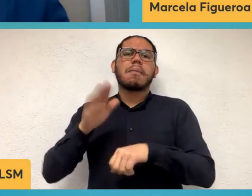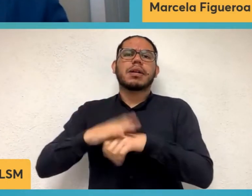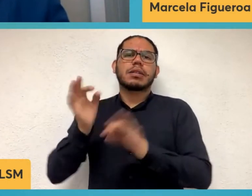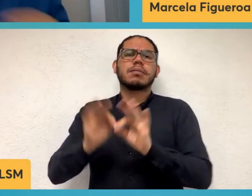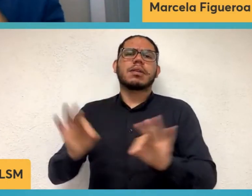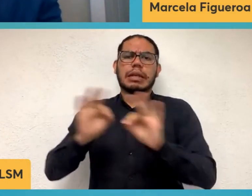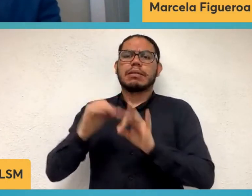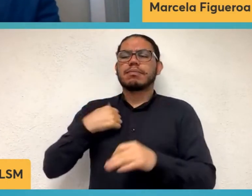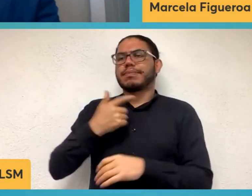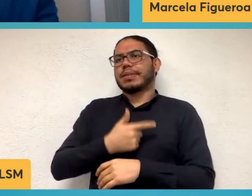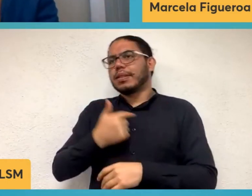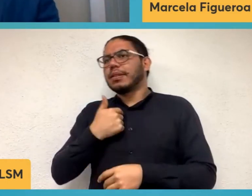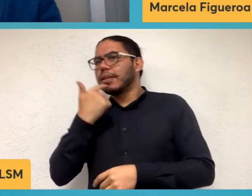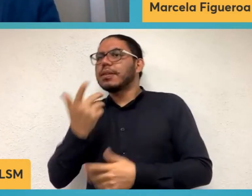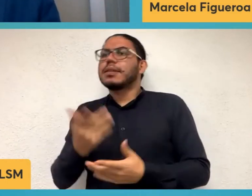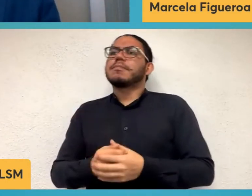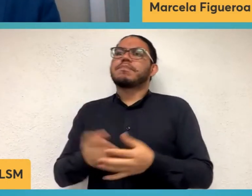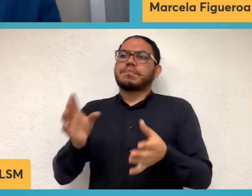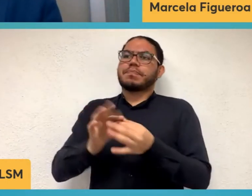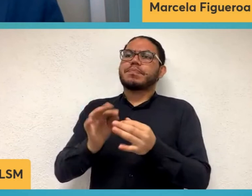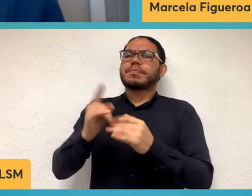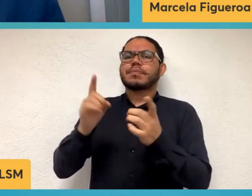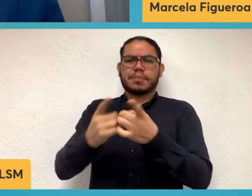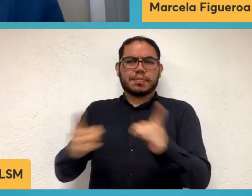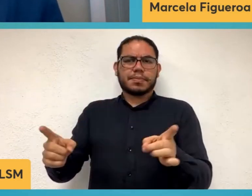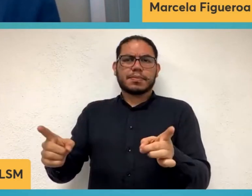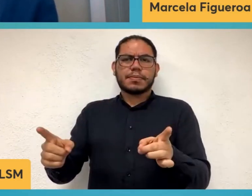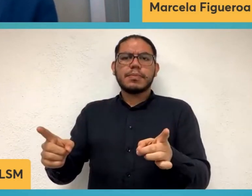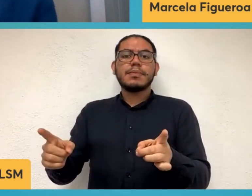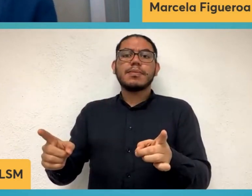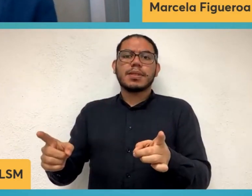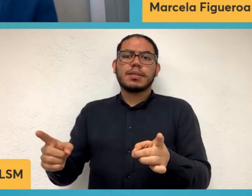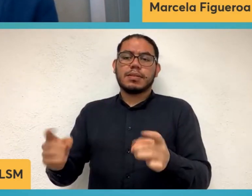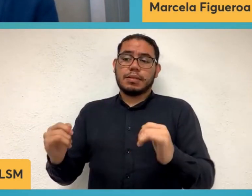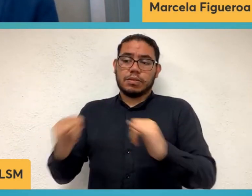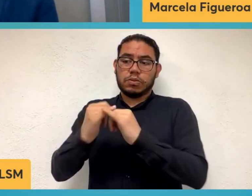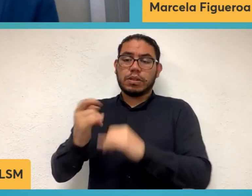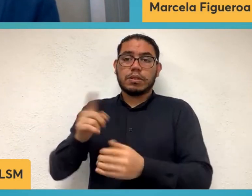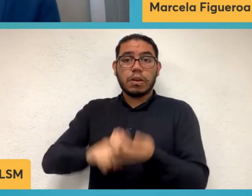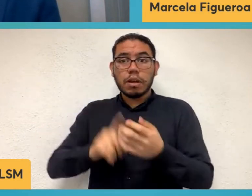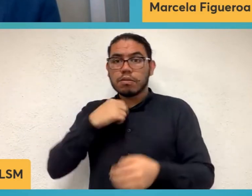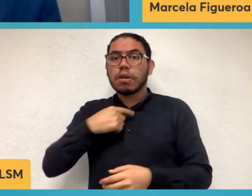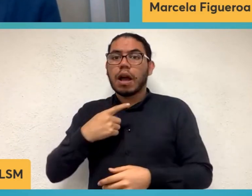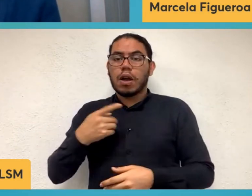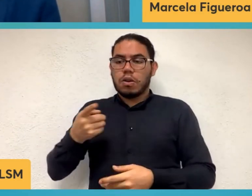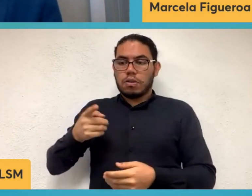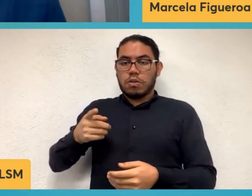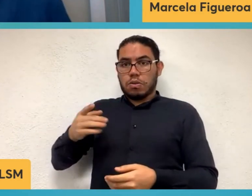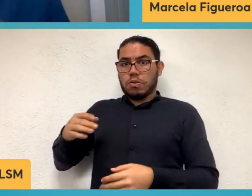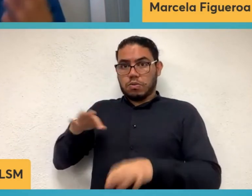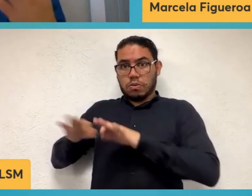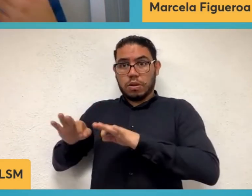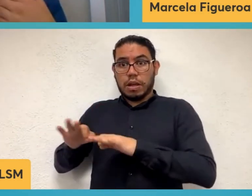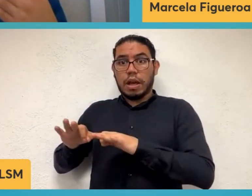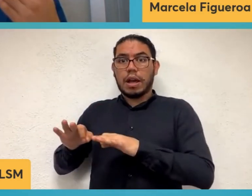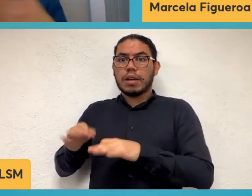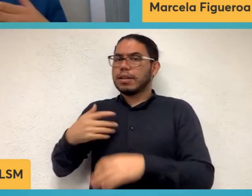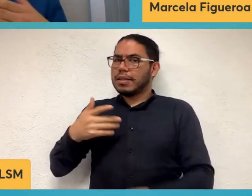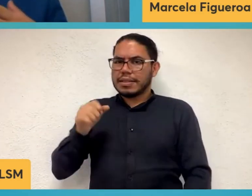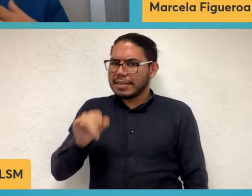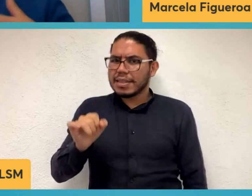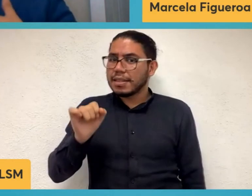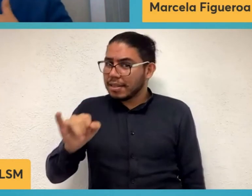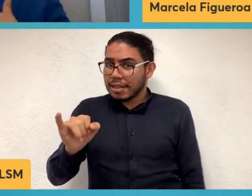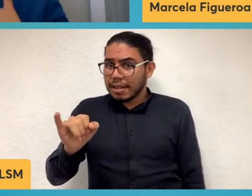parte de desarrollo institucional, que es el área en la cual yo trabajo, es sí o sí. Bueno, por ejemplo, estos